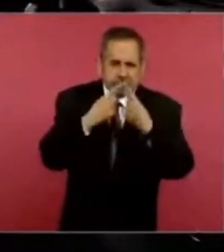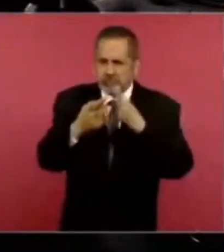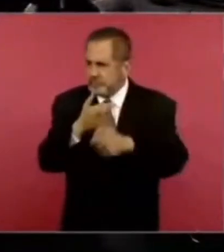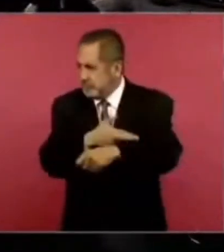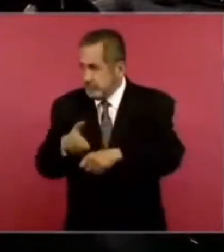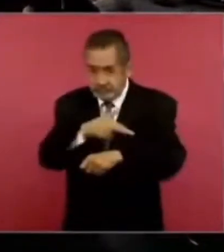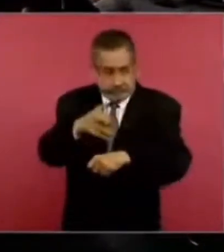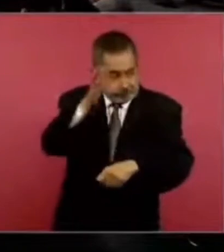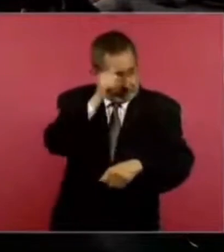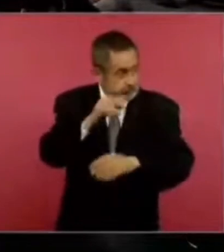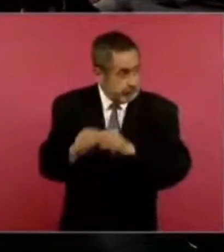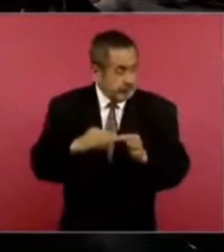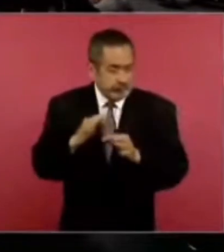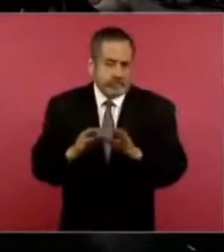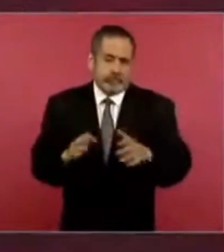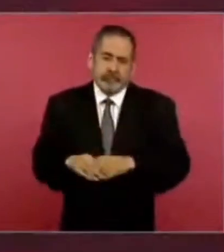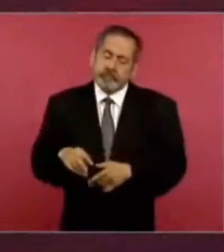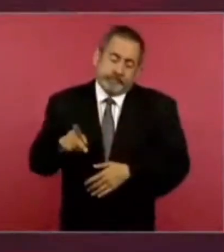el SAT,